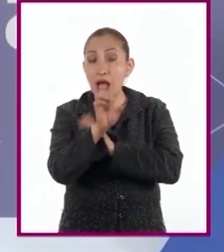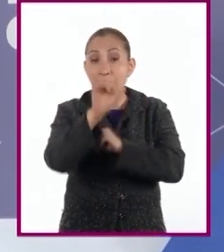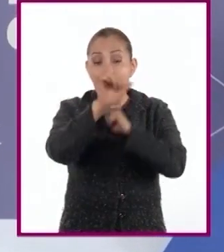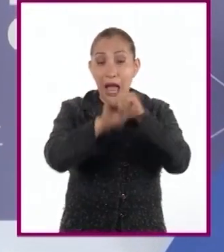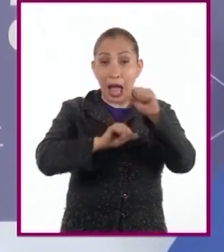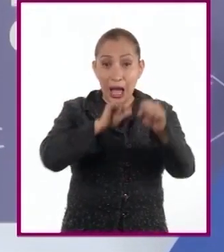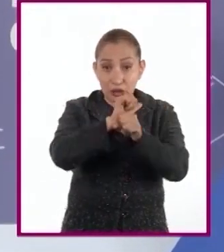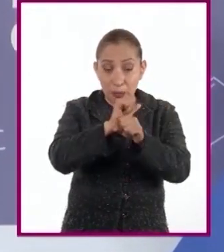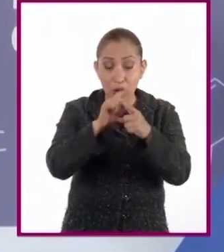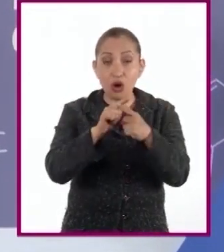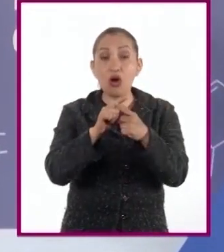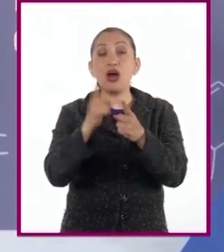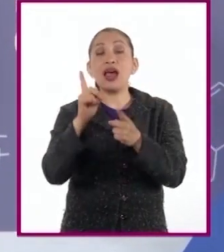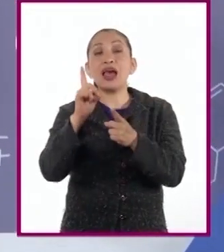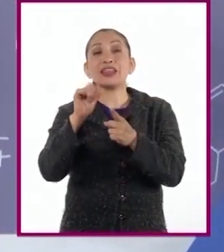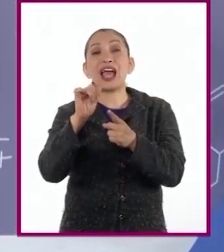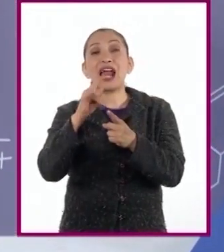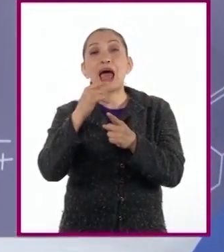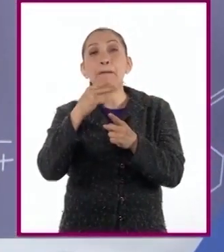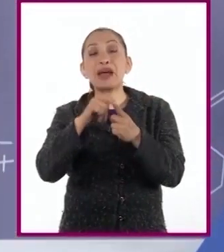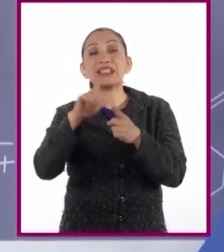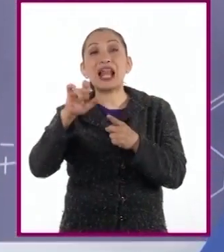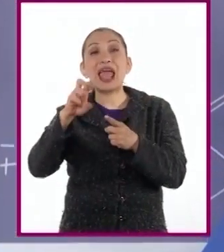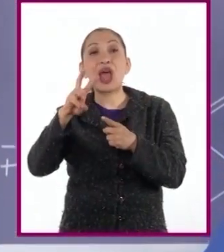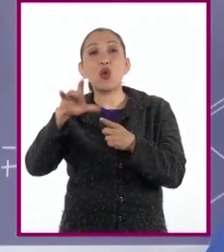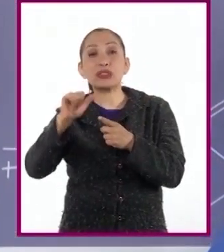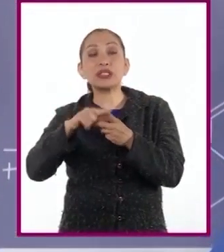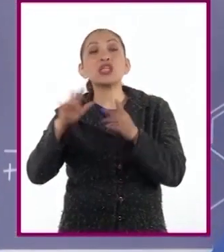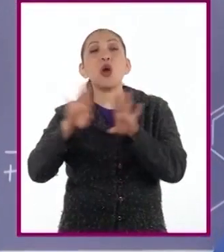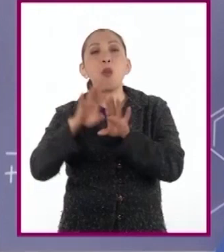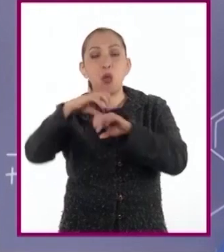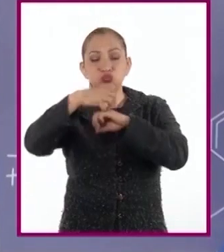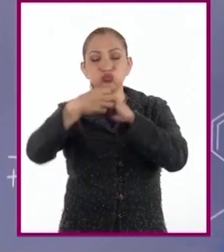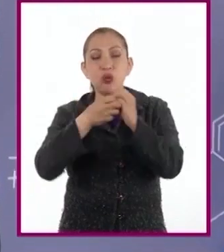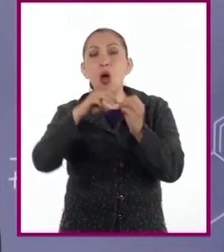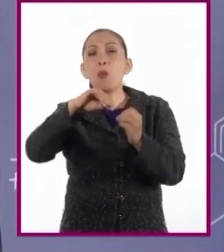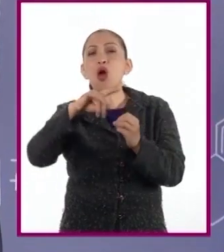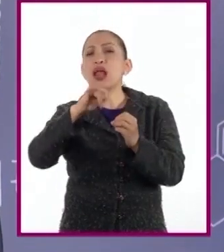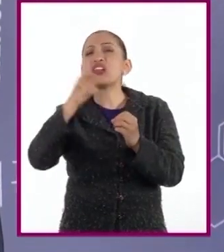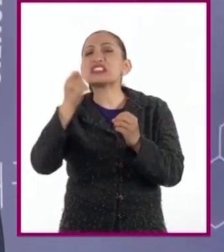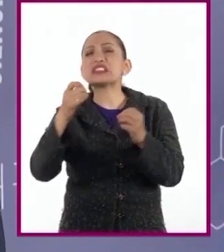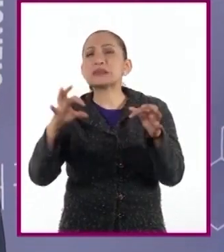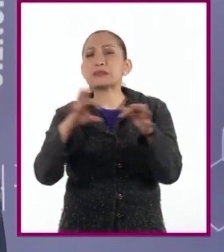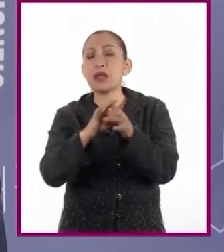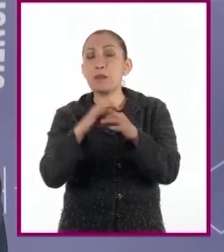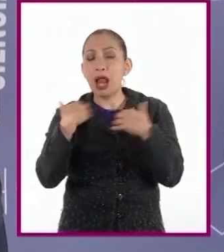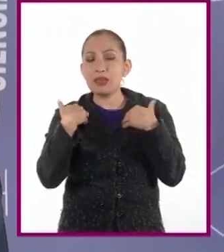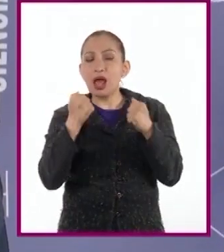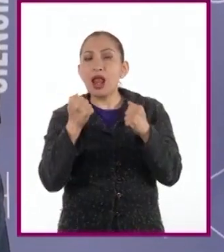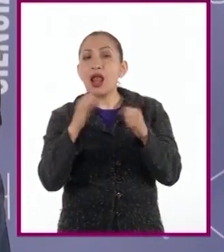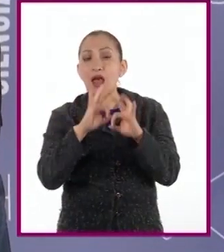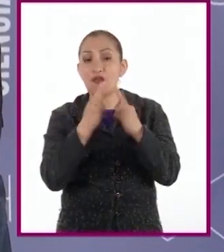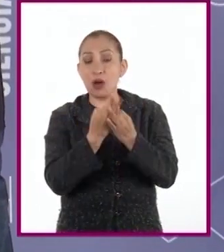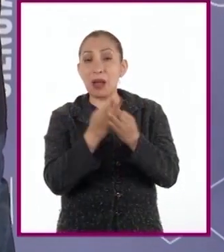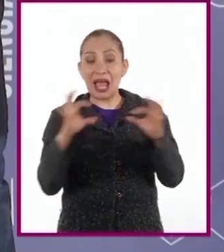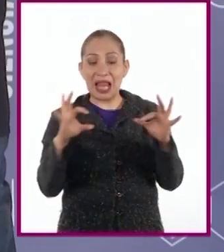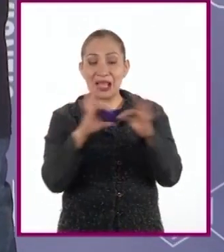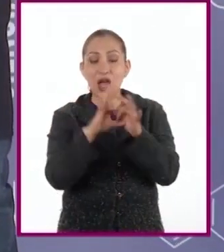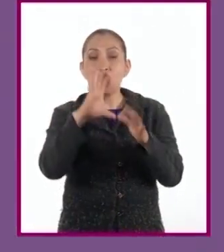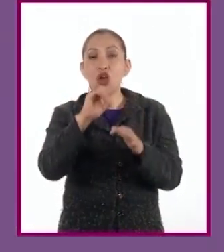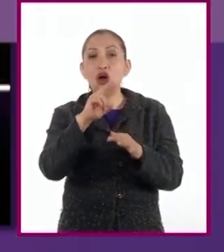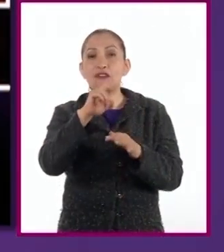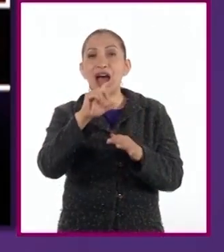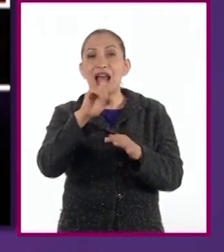átomos, los diagramas de Lewis y la formación de moléculas. Todo esto es necesario para comprender el modelo de enlace